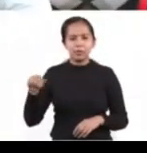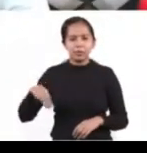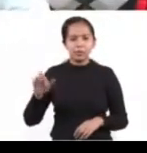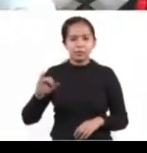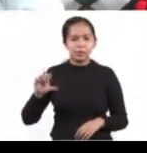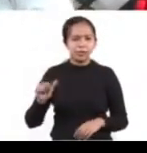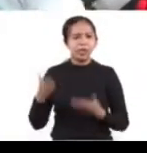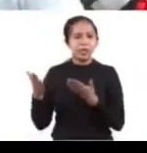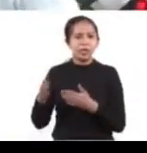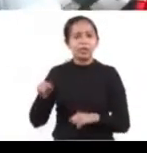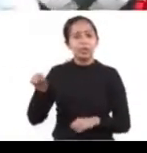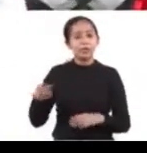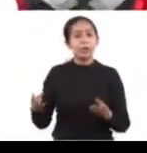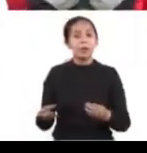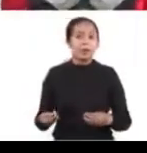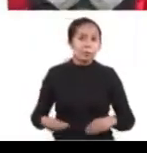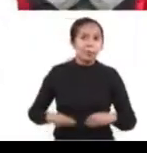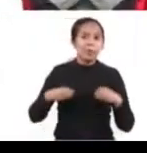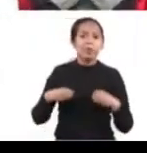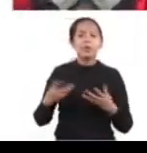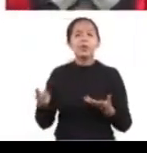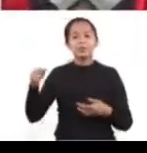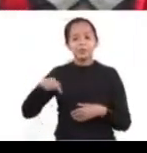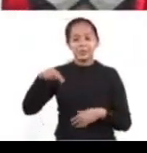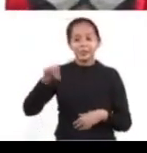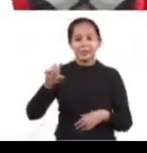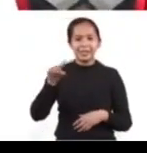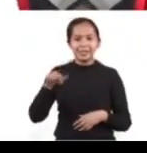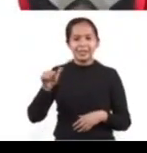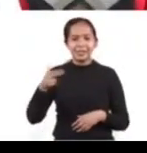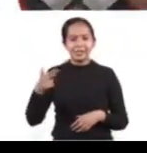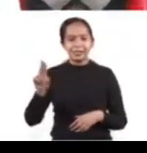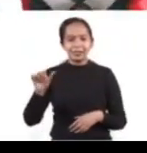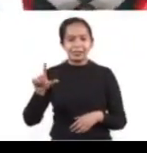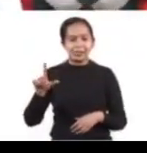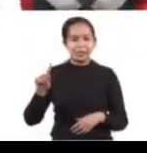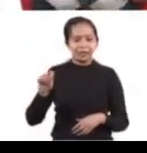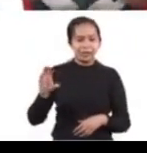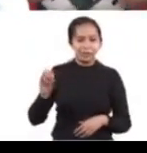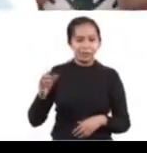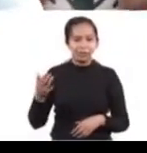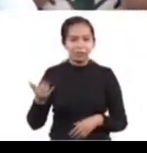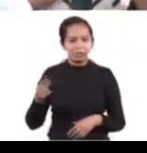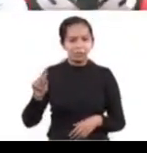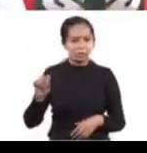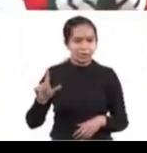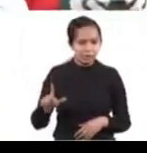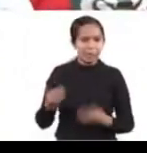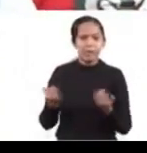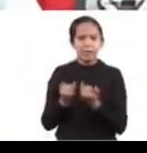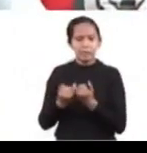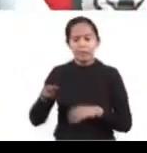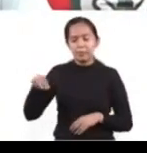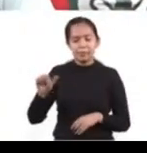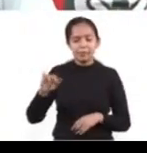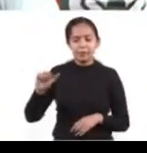peso supermosca, proveniente de Ciudad Nezahualcóyotl, fue una de las capacitadoras que estuvieron brindando la clase en este momento. También estuvo